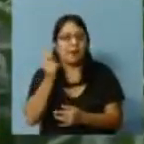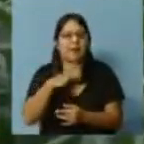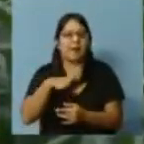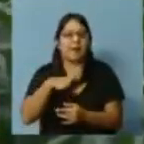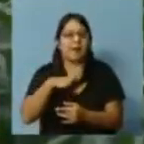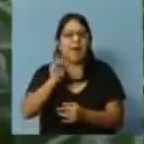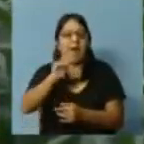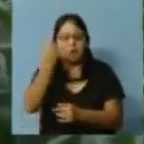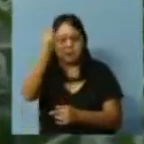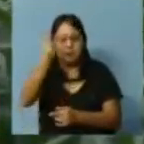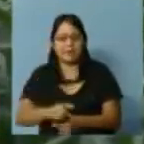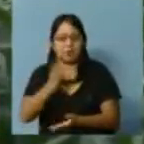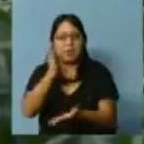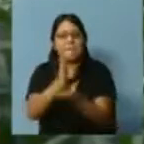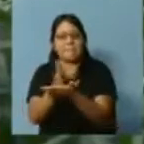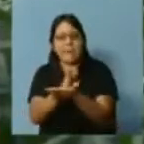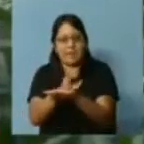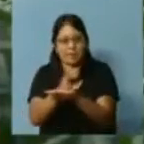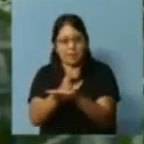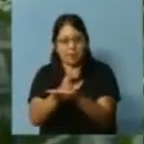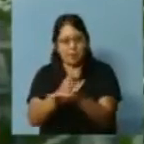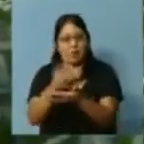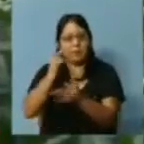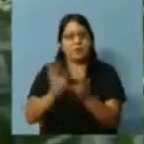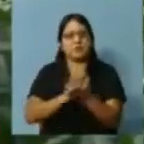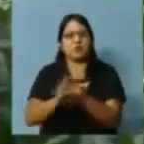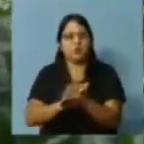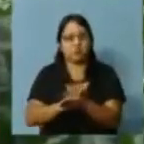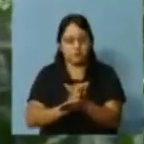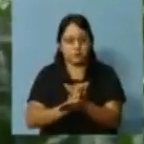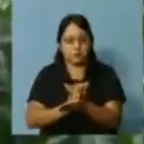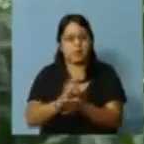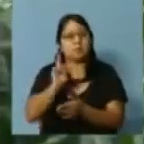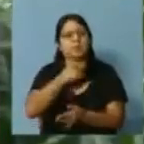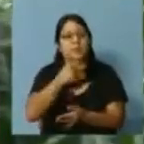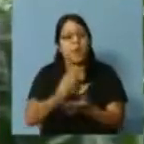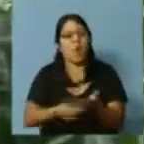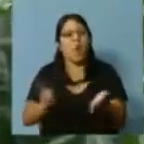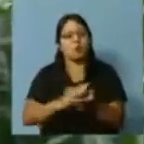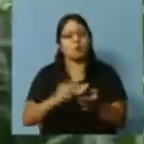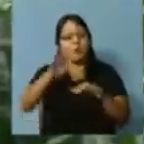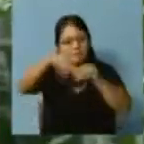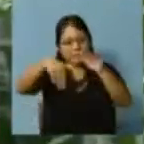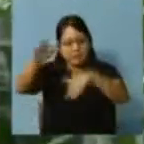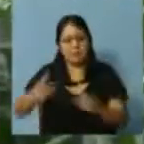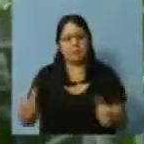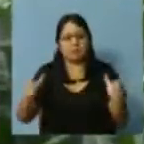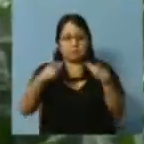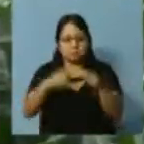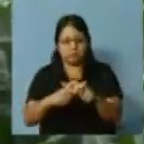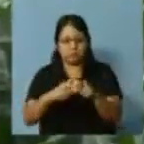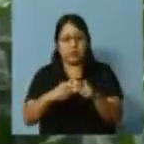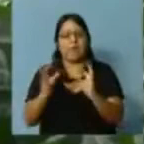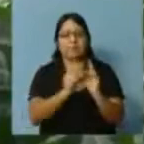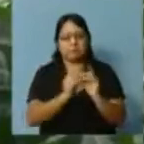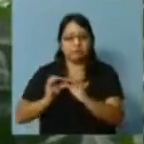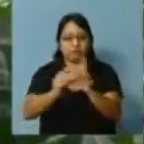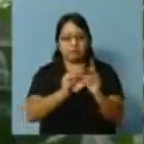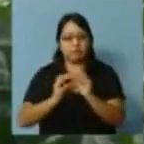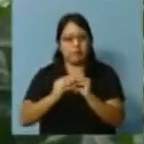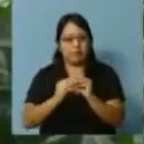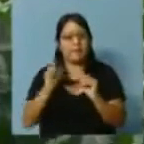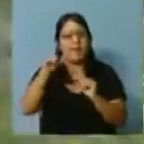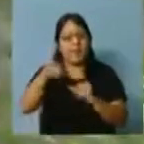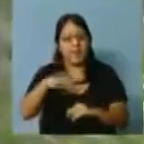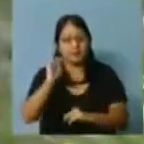para esto para eso es que nuestra postura es que nos volvamos a sentar de nuevo se dialogue se vea cuáles son las condiciones porque